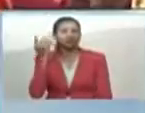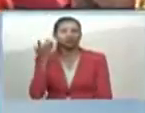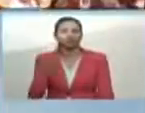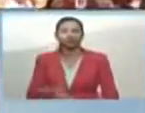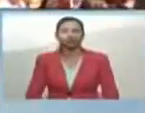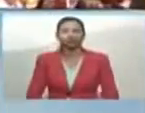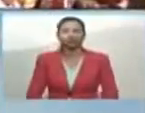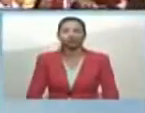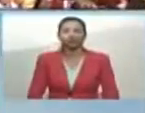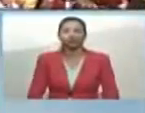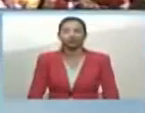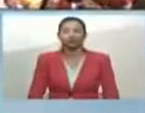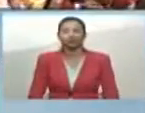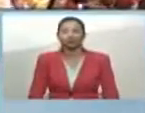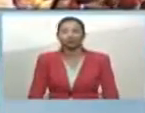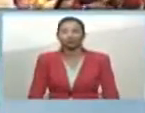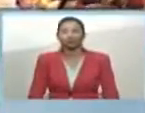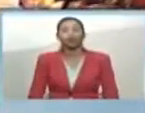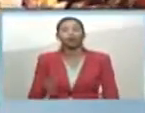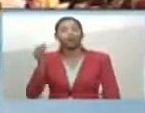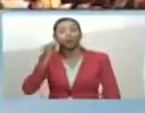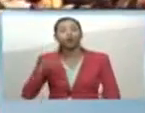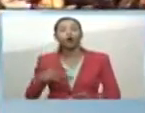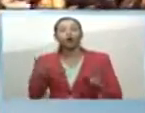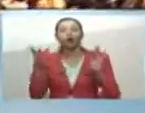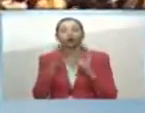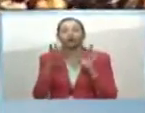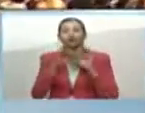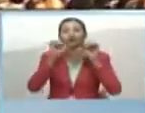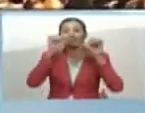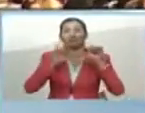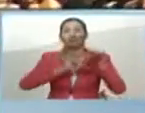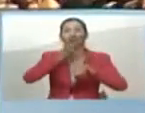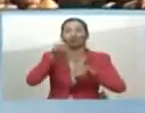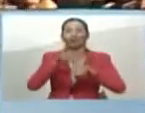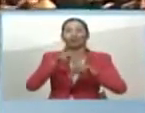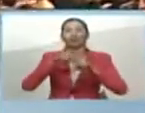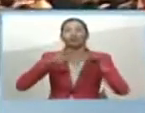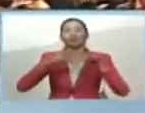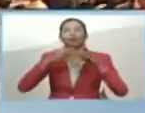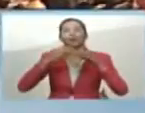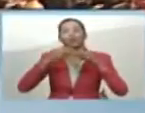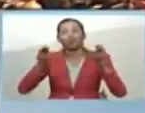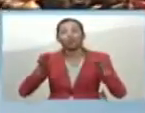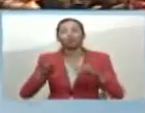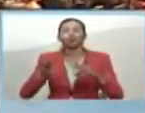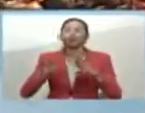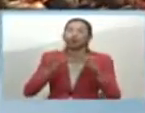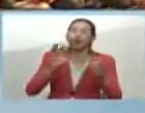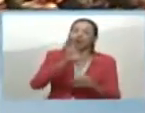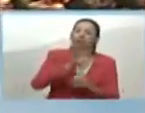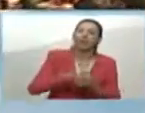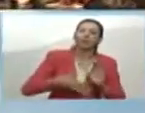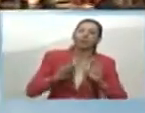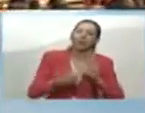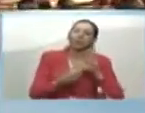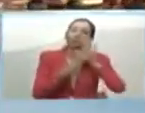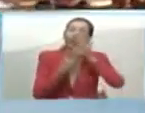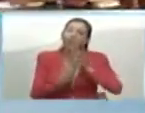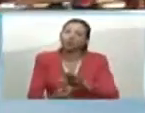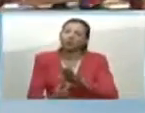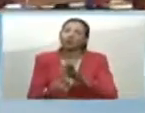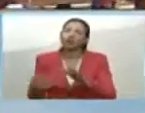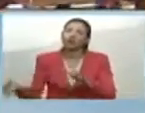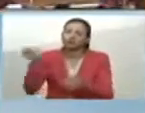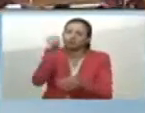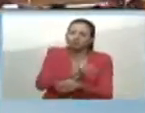Que podamos establecer conexión del Sistema Nacional de Medios Públicos en todos los estados, que se incorporen periodistas